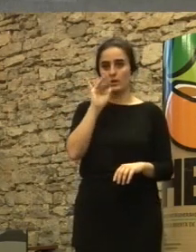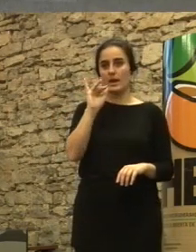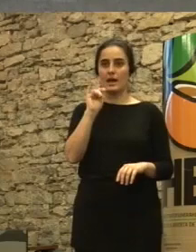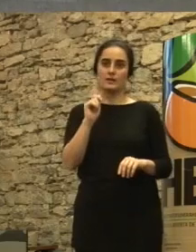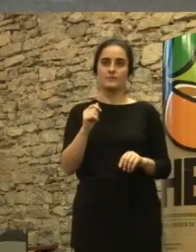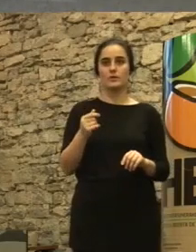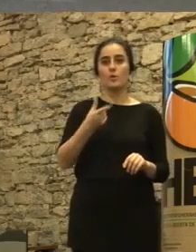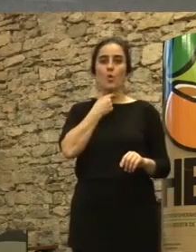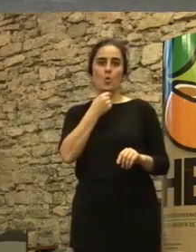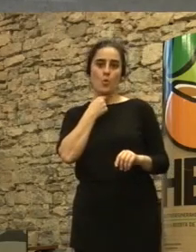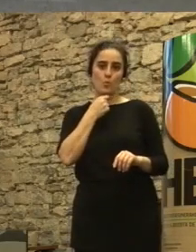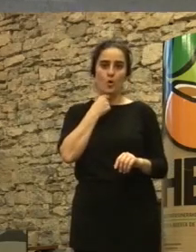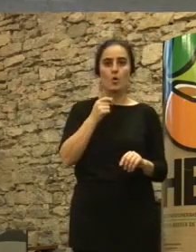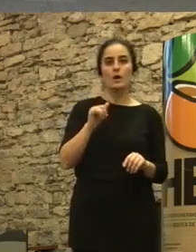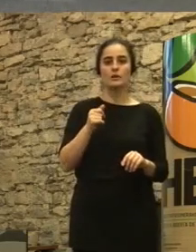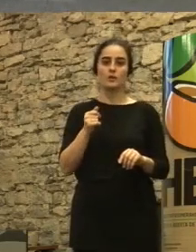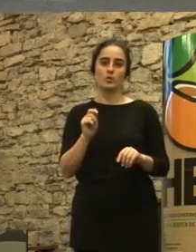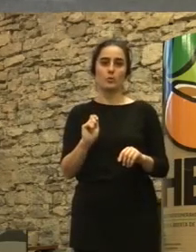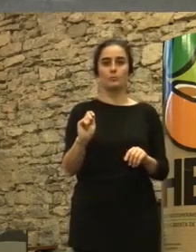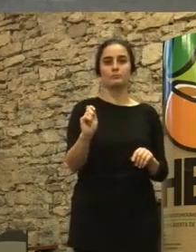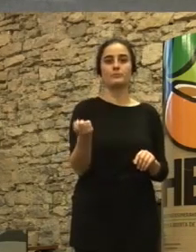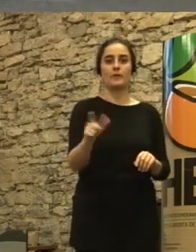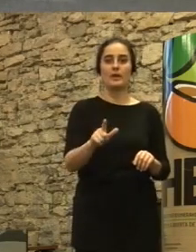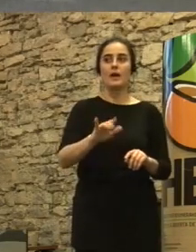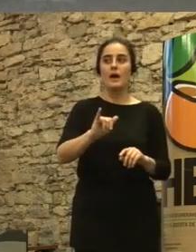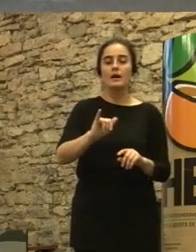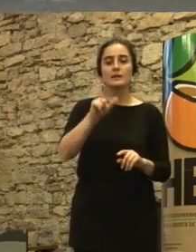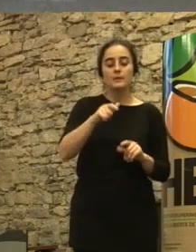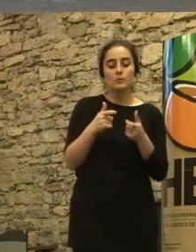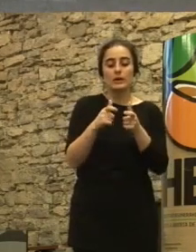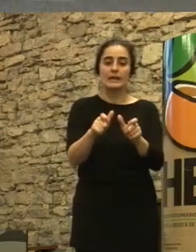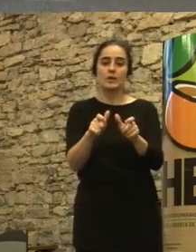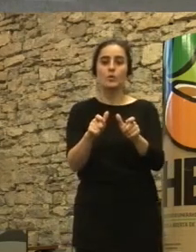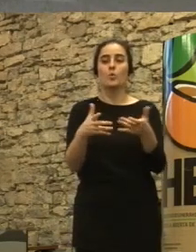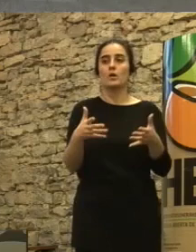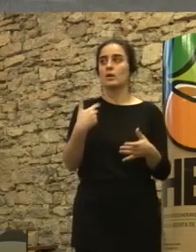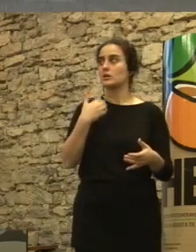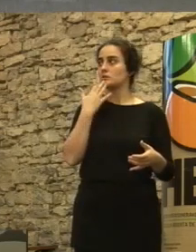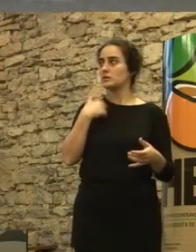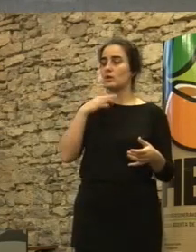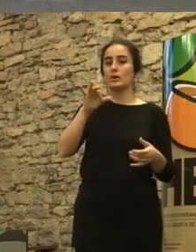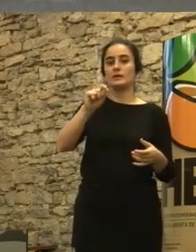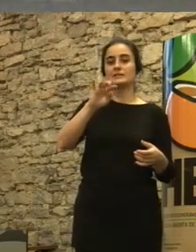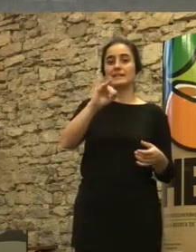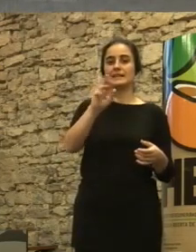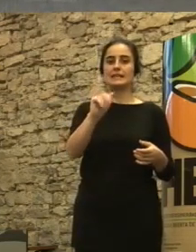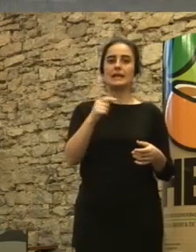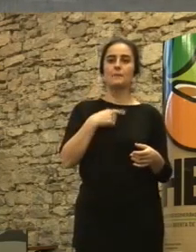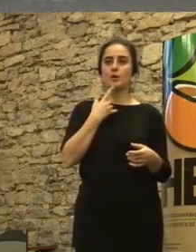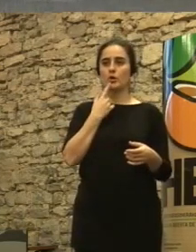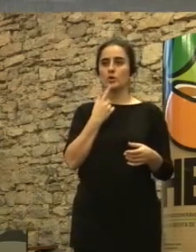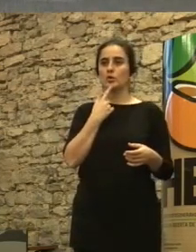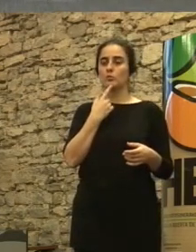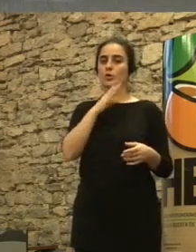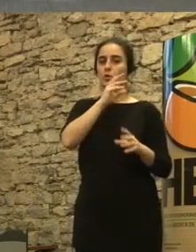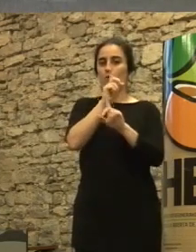la parodia, son derechos a proteger, que a veces son complicados. Y existe un género también un poco extraño, que es cuando yo hago sátira, pero no se nota y no lo digo. A